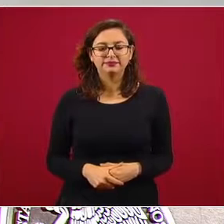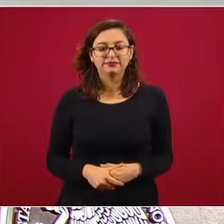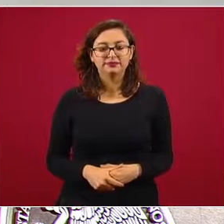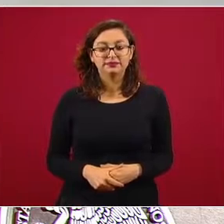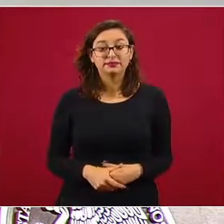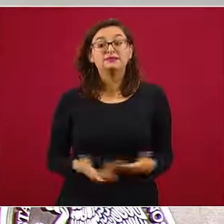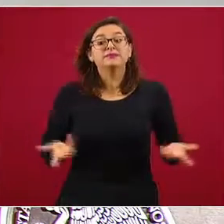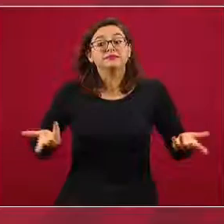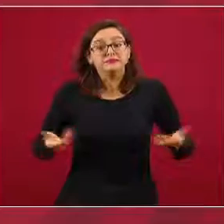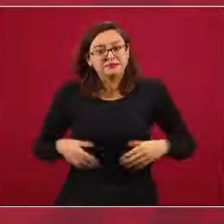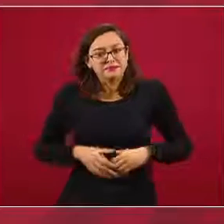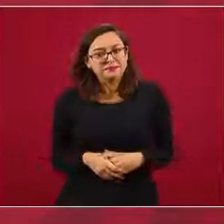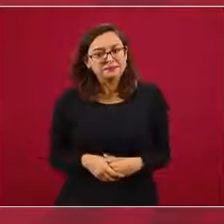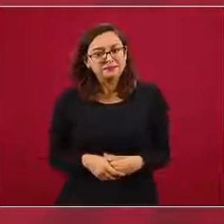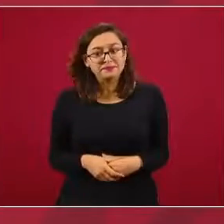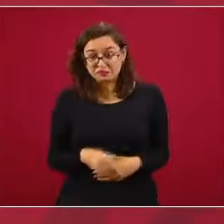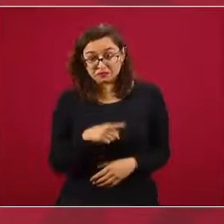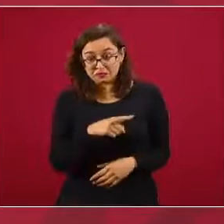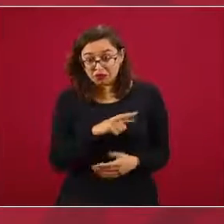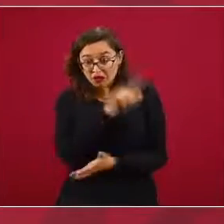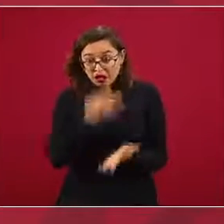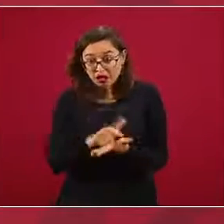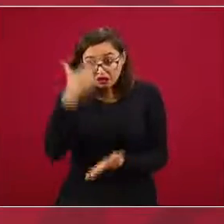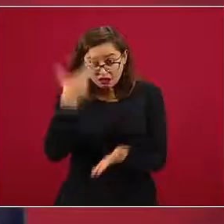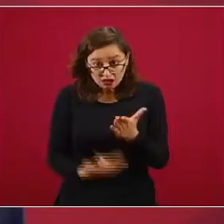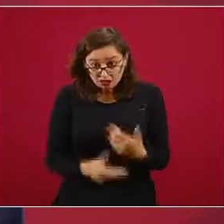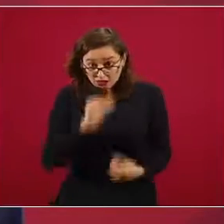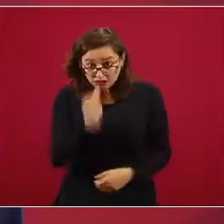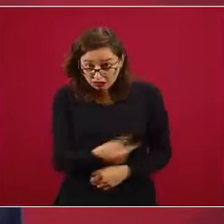¿Y qué? ¿Eso no es delincuencia?